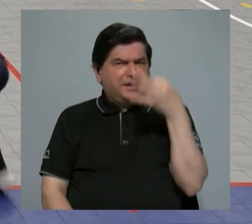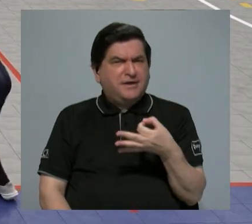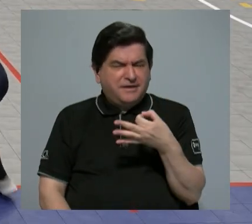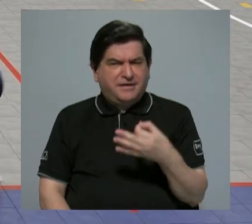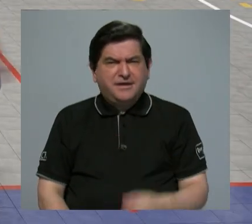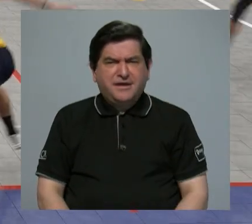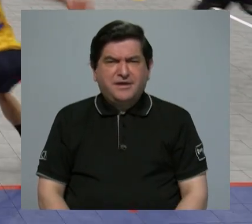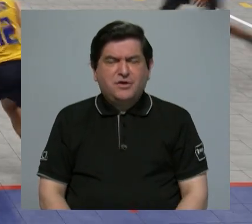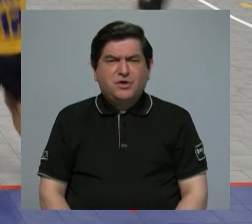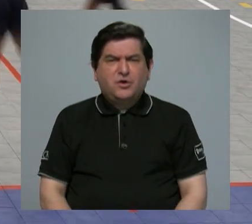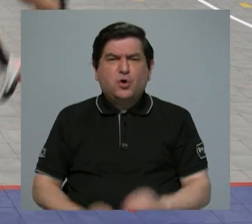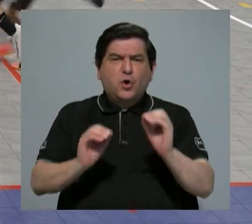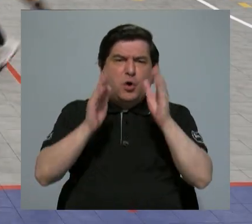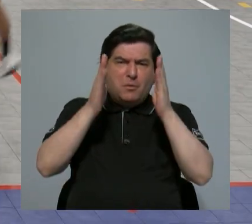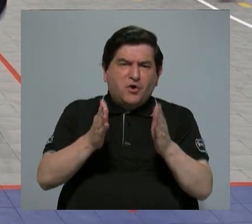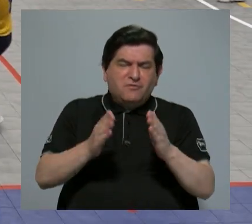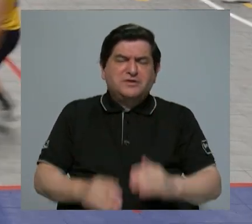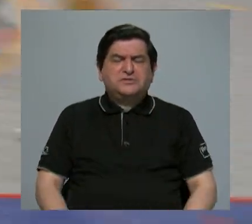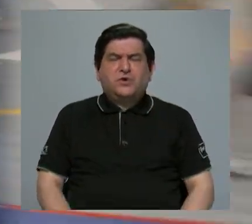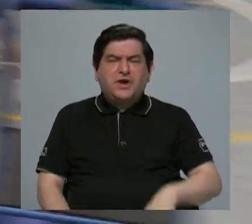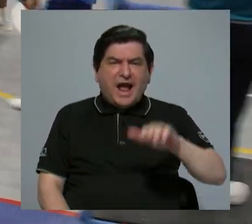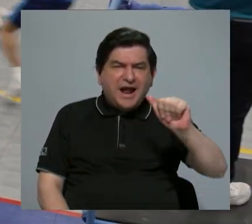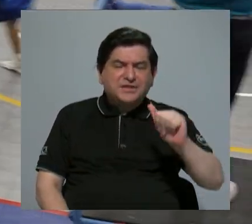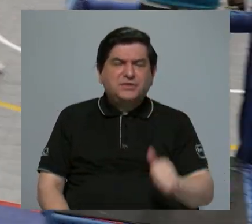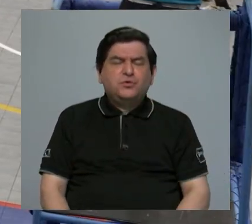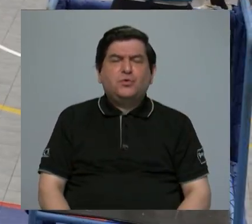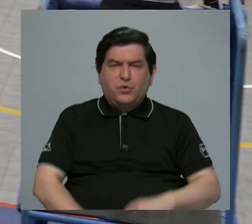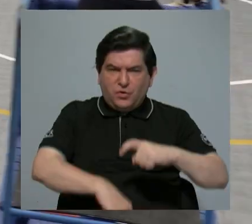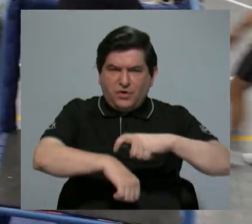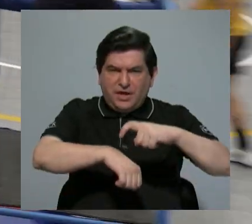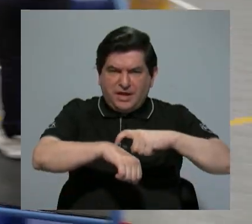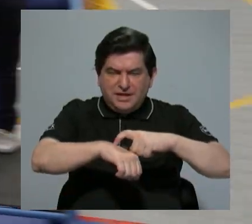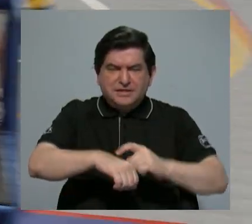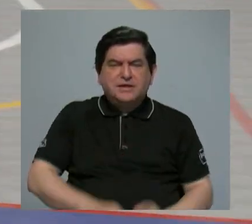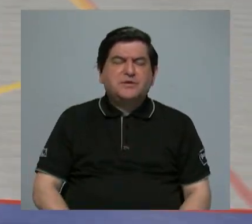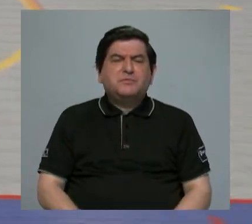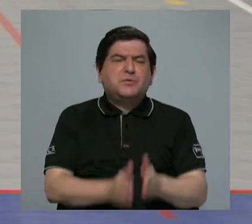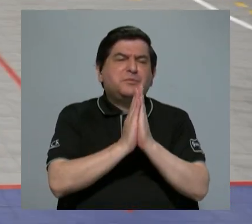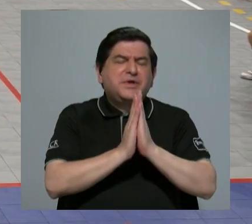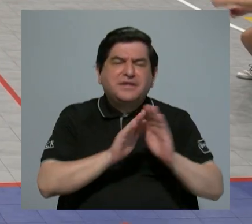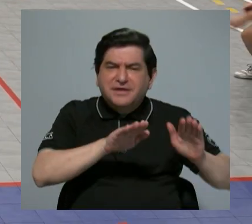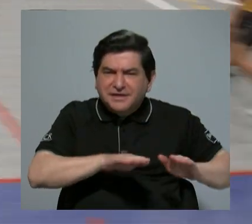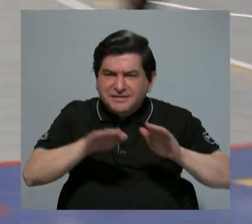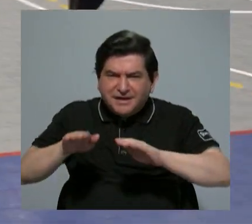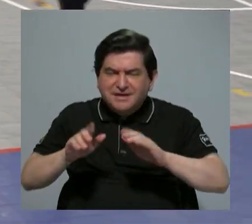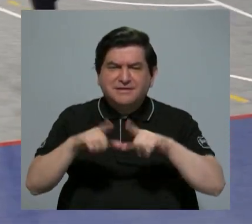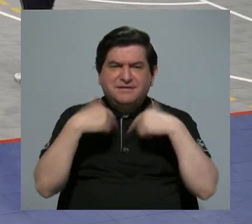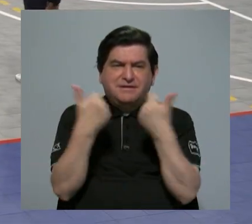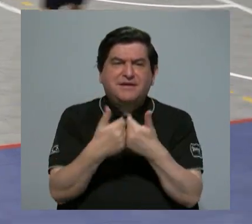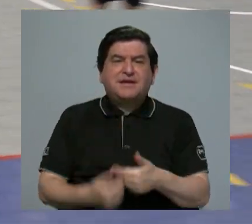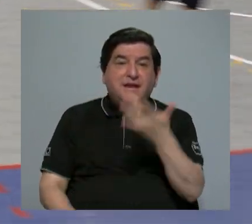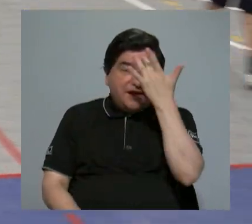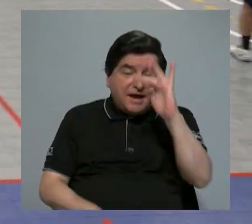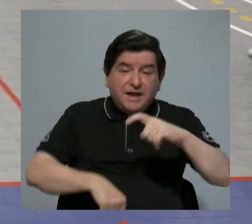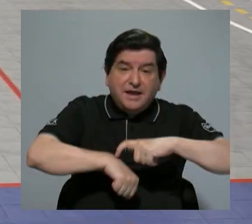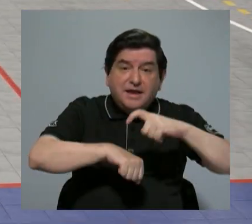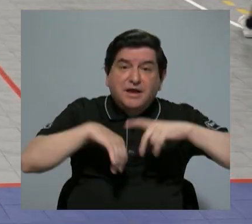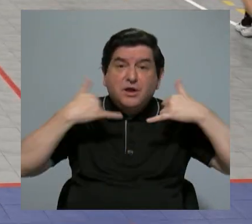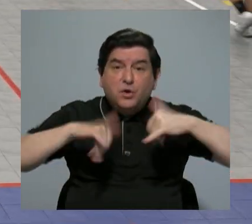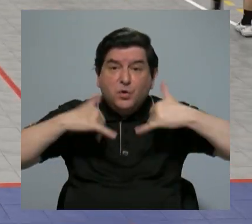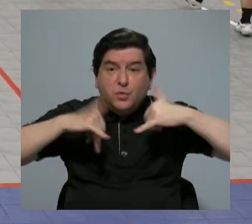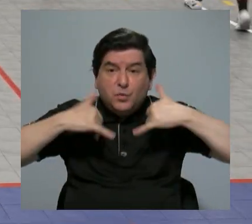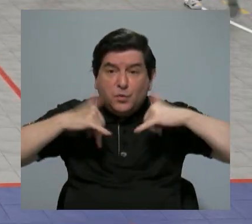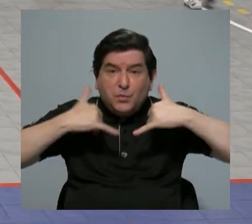creo que el profe Arturo, en los tiempos que pide, le pide calma, le pide un poco más de comunicación al grupo, le piden tener más inteligencia a la hora del